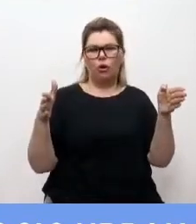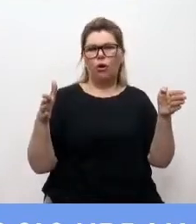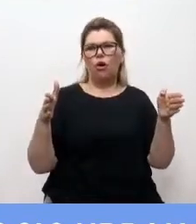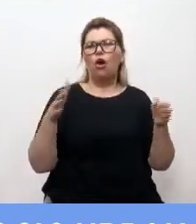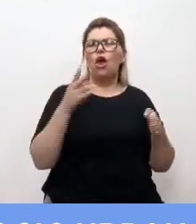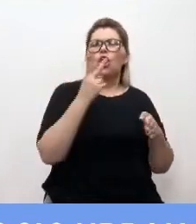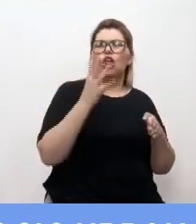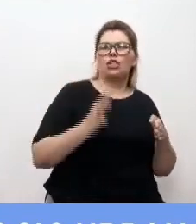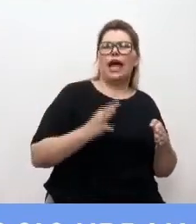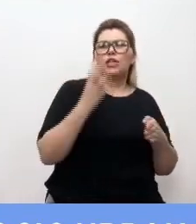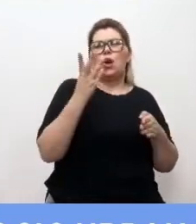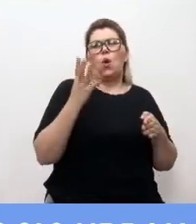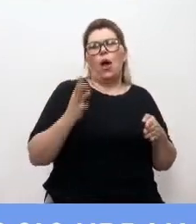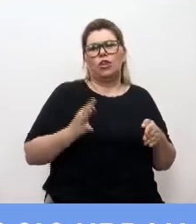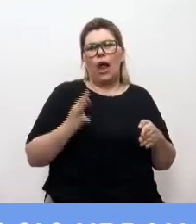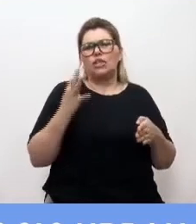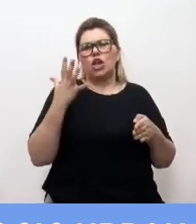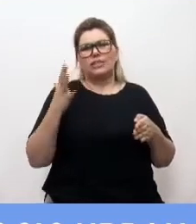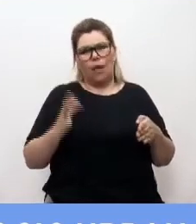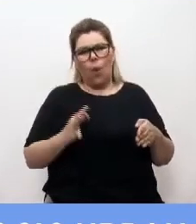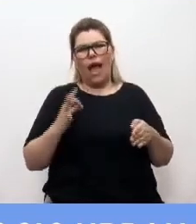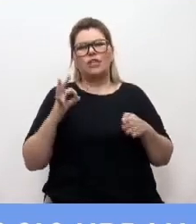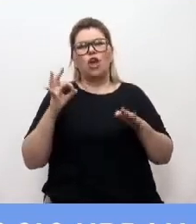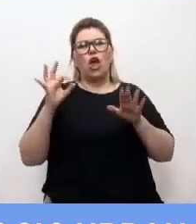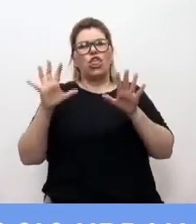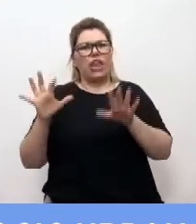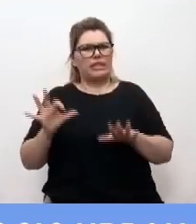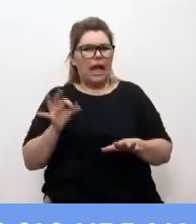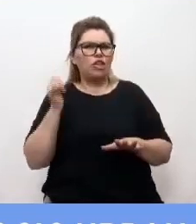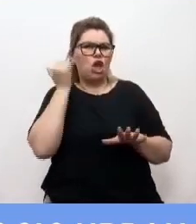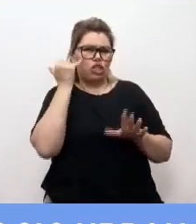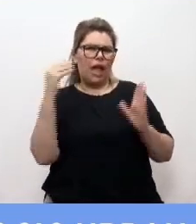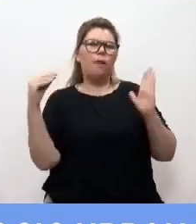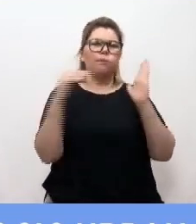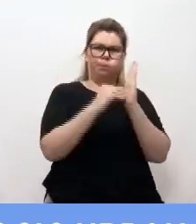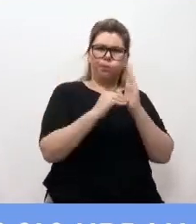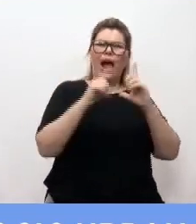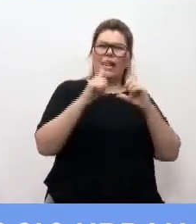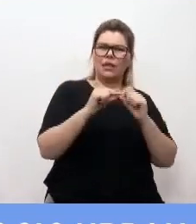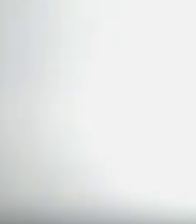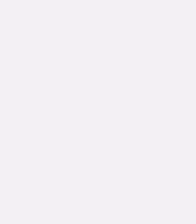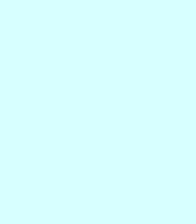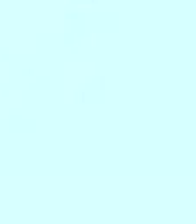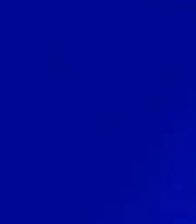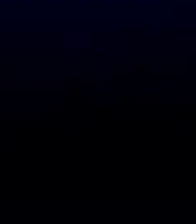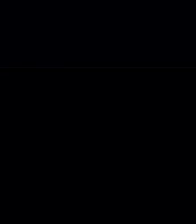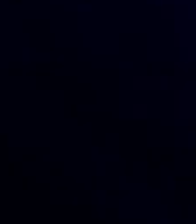2 años, 4 años, 5 años, 10 años, ya estaba contemplado en el artículo 33 de la Ley de Expropiaciones.